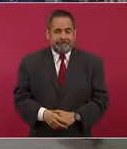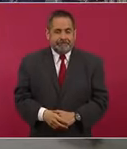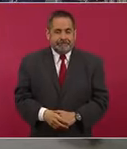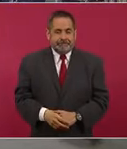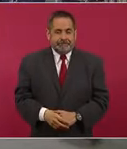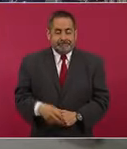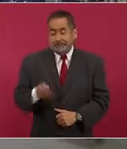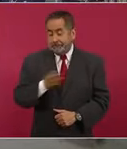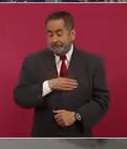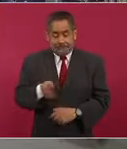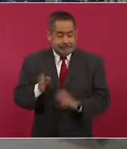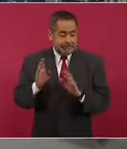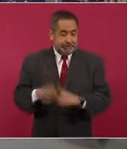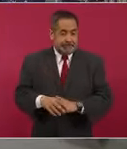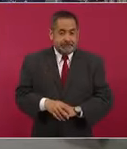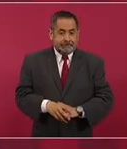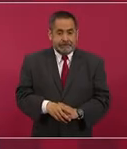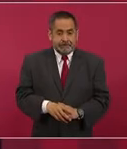Qué bueno